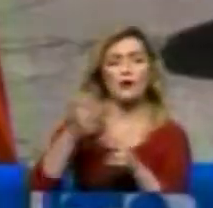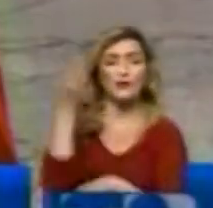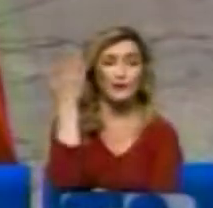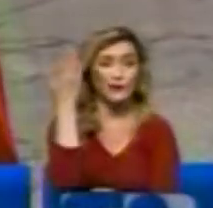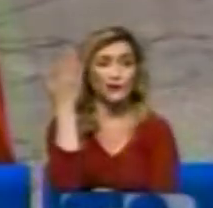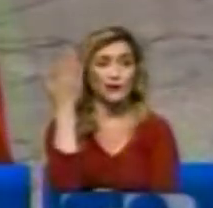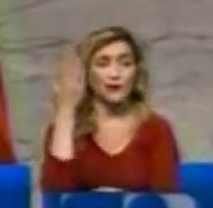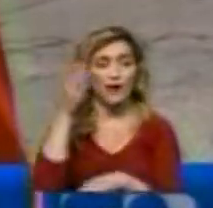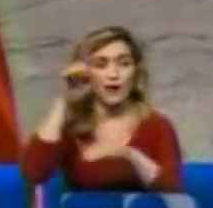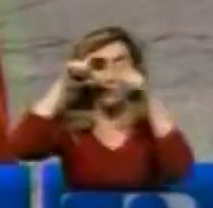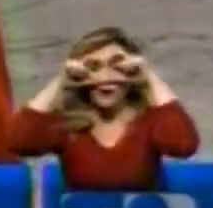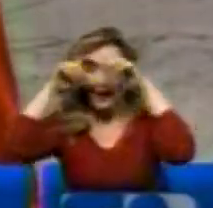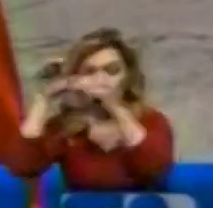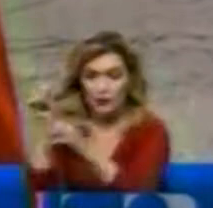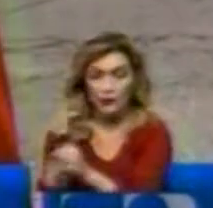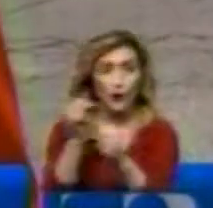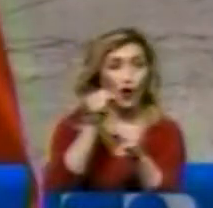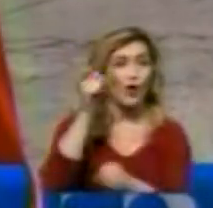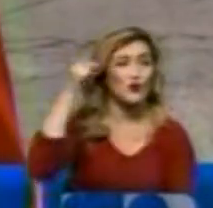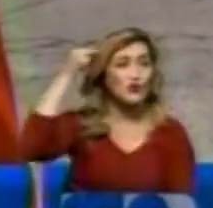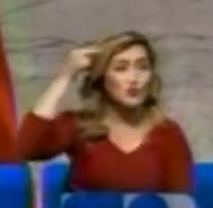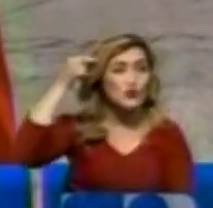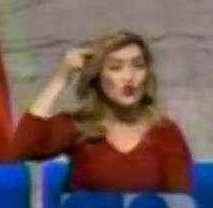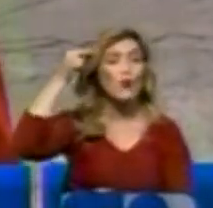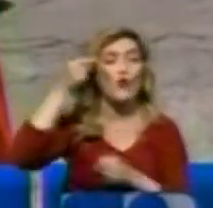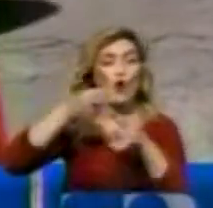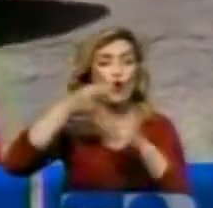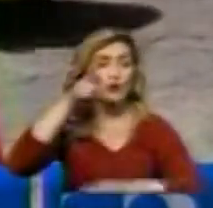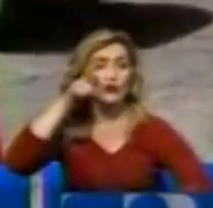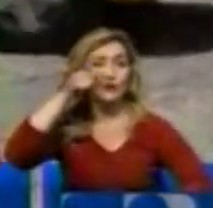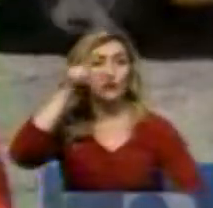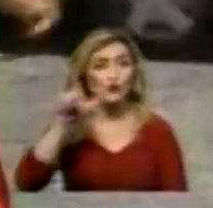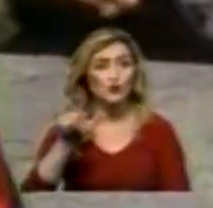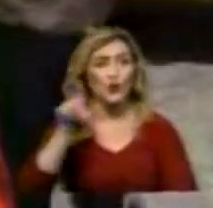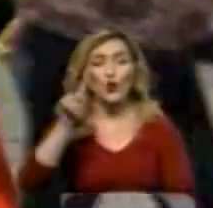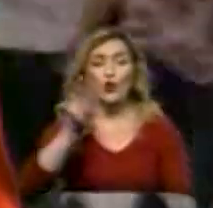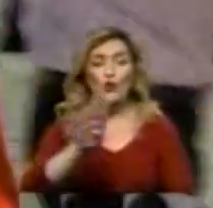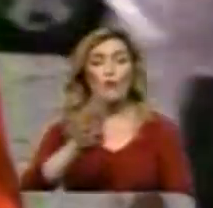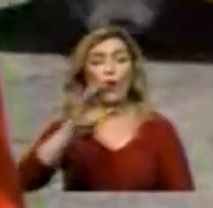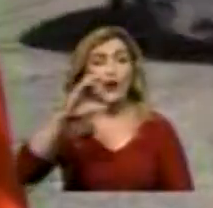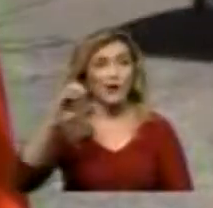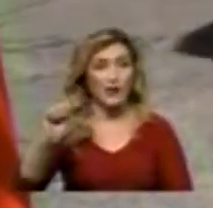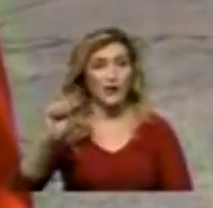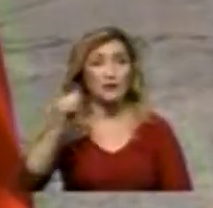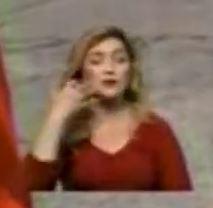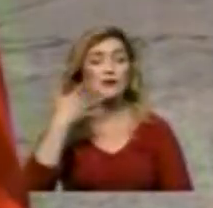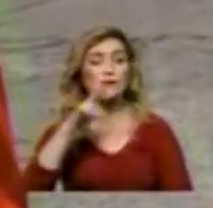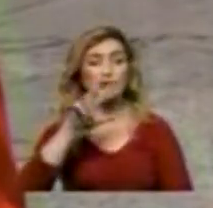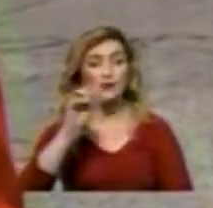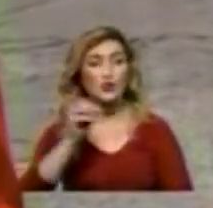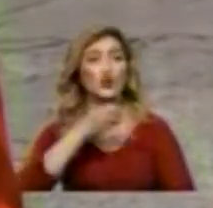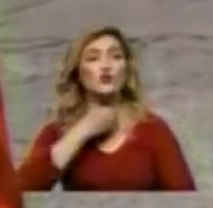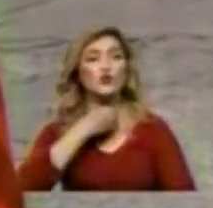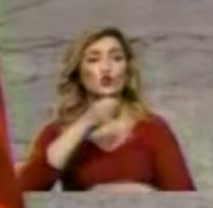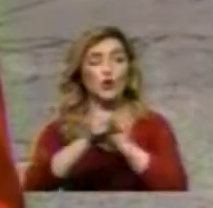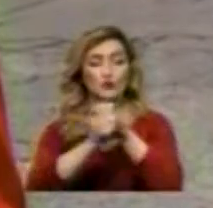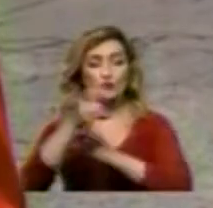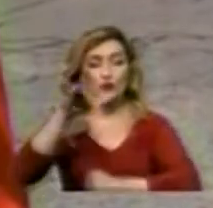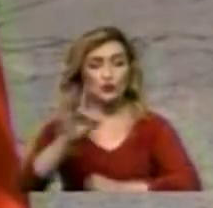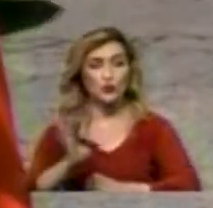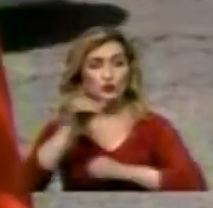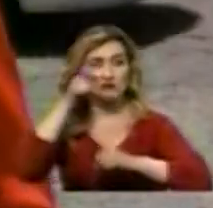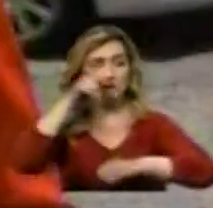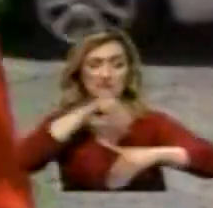exalcaldes Augusto Barrera, Mauricio Rodas y del exfiscal general Carlos Vaca Mancheno. El 30 de agosto de 2018, Fiscalía